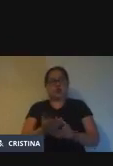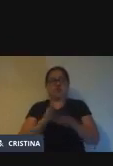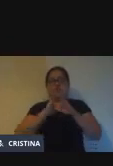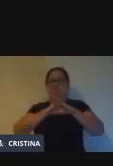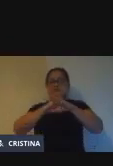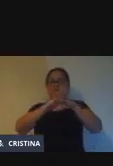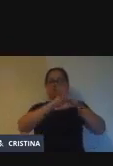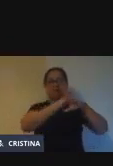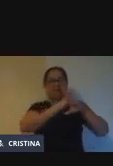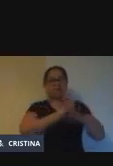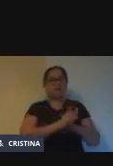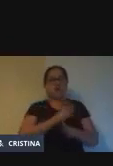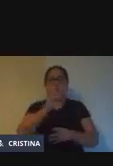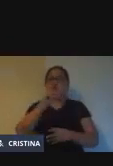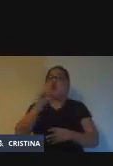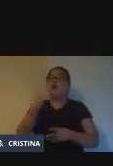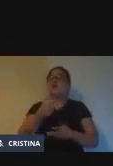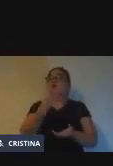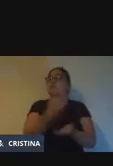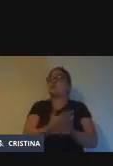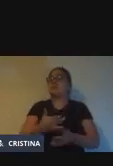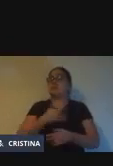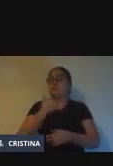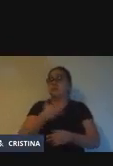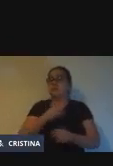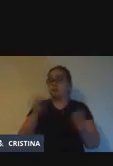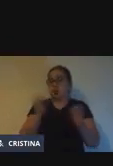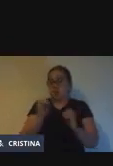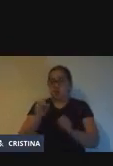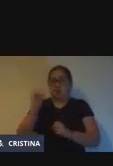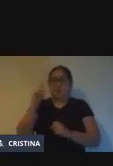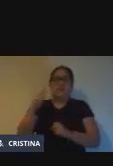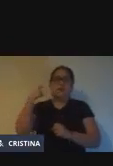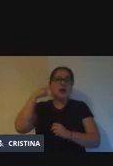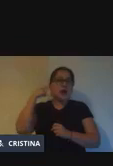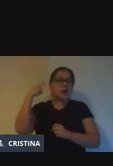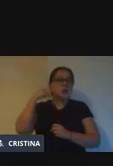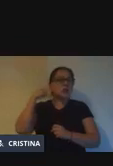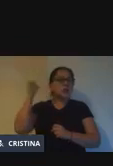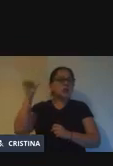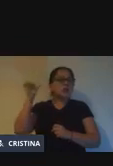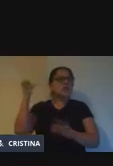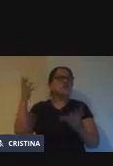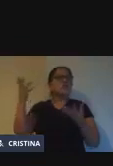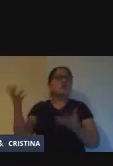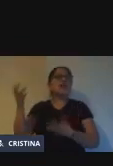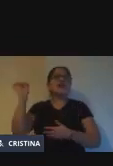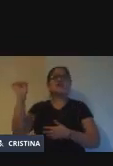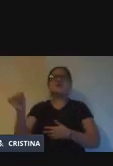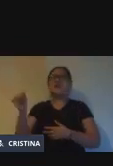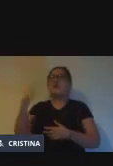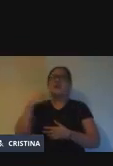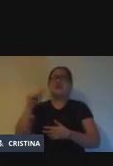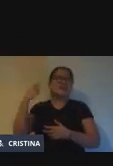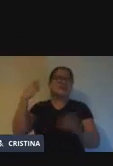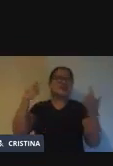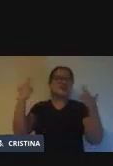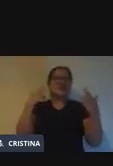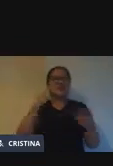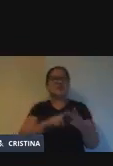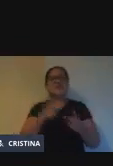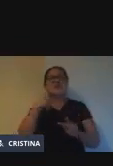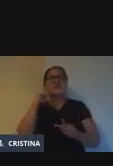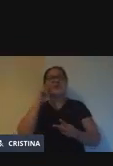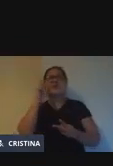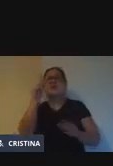a nivel sentimental, es a nivel también auditivo, visual. Cuando ya no toleras ver algo o ya no